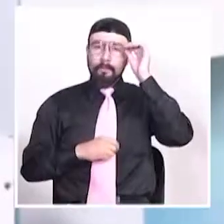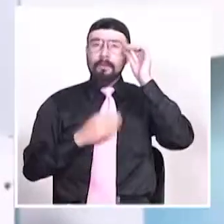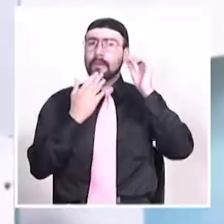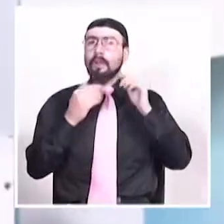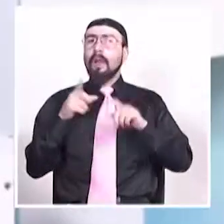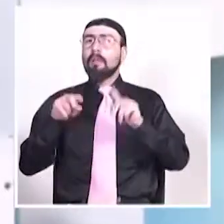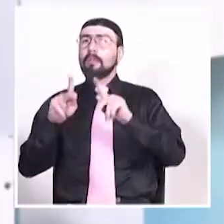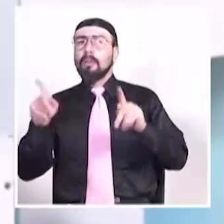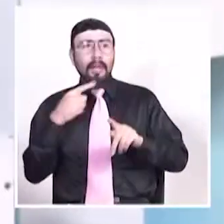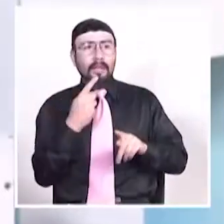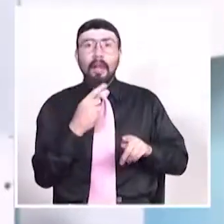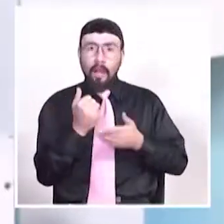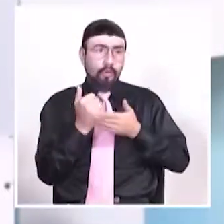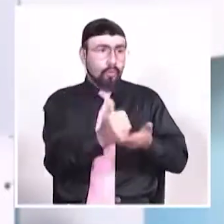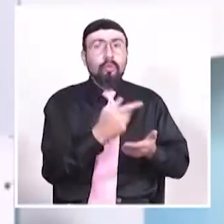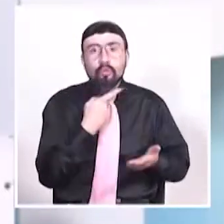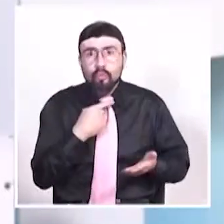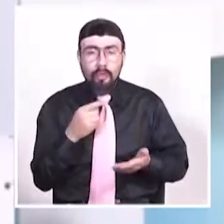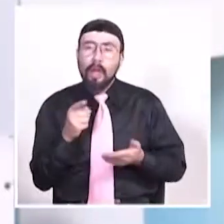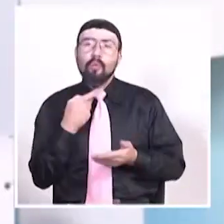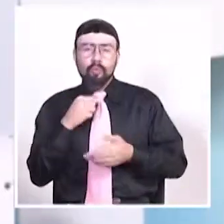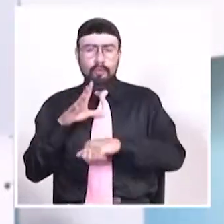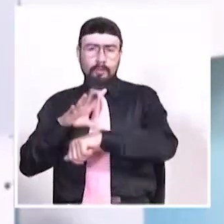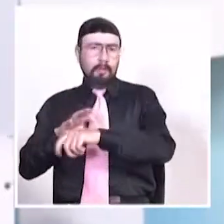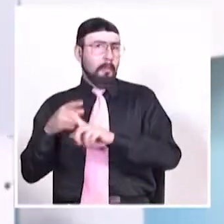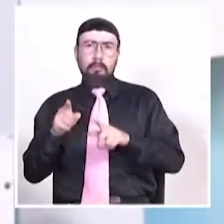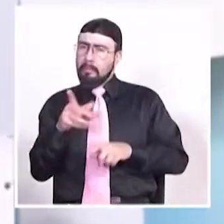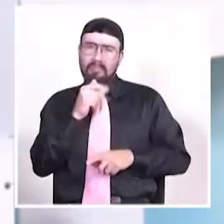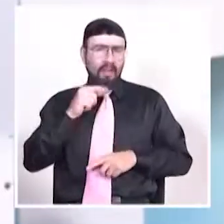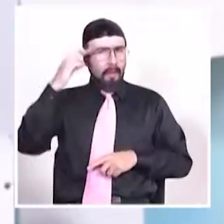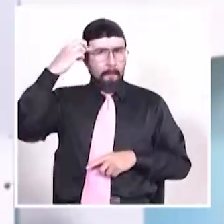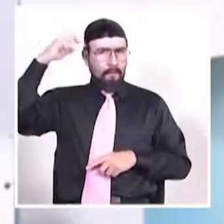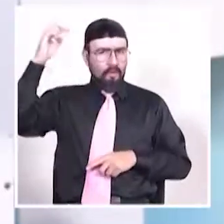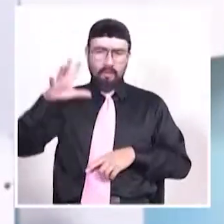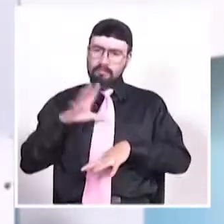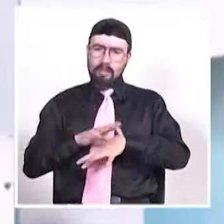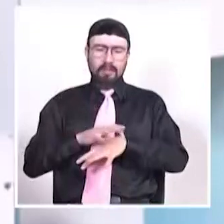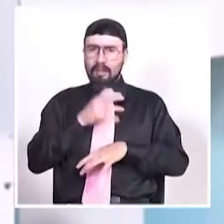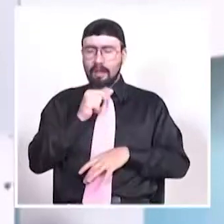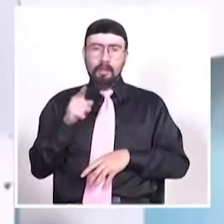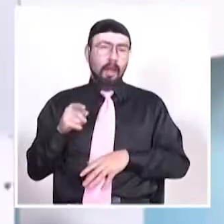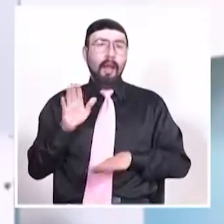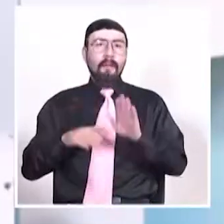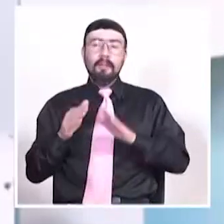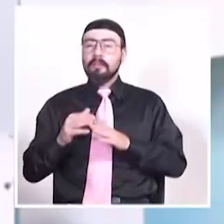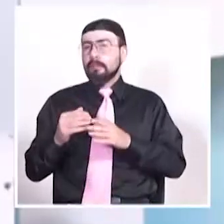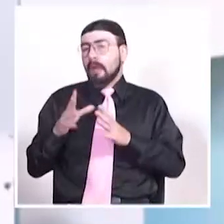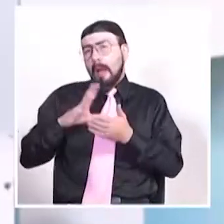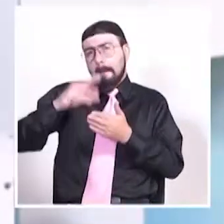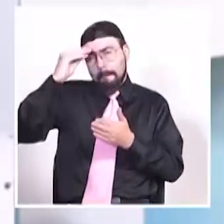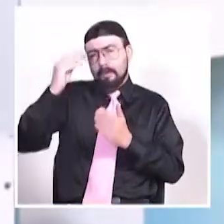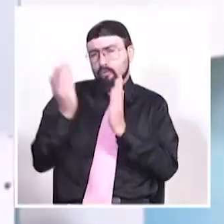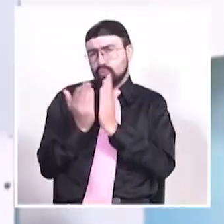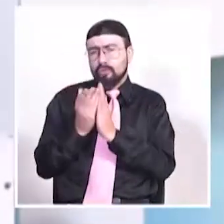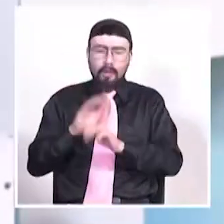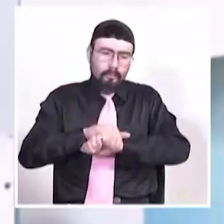ayudar, que les gusta la parte de la medicina, pero que no son profesionales en medicina y que hacen cursos de reanimación cardiopulmonar,